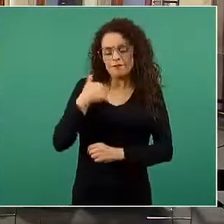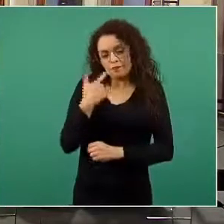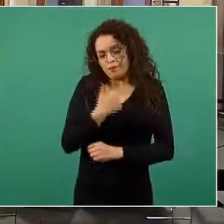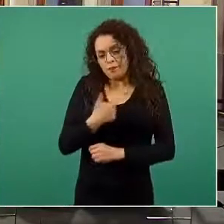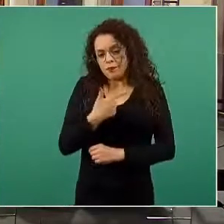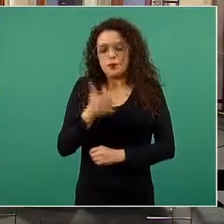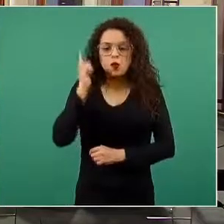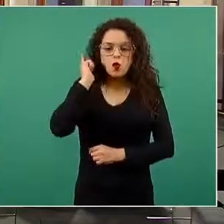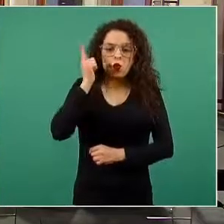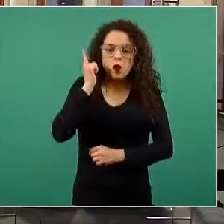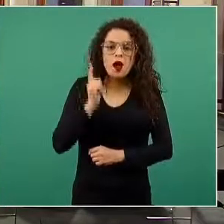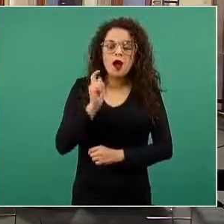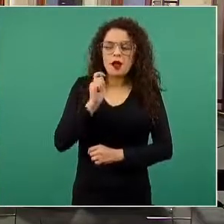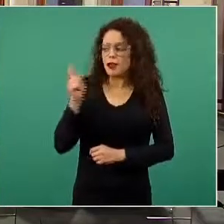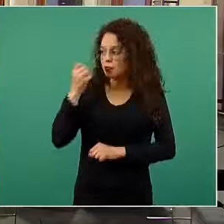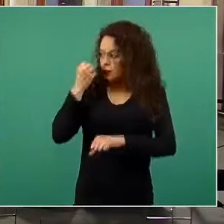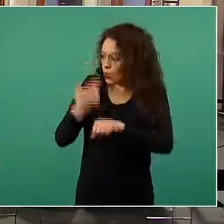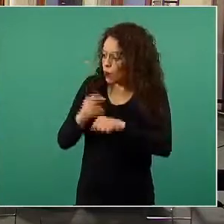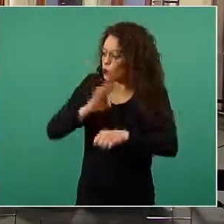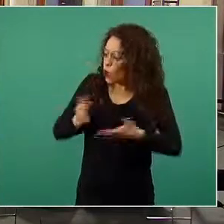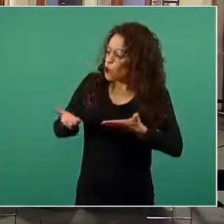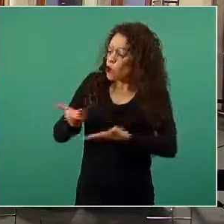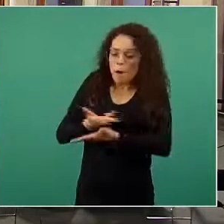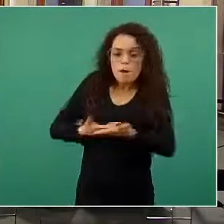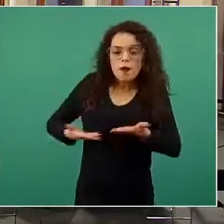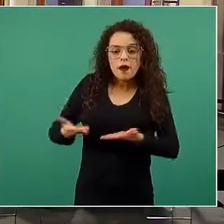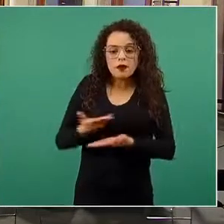secretario nos compartiera